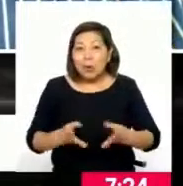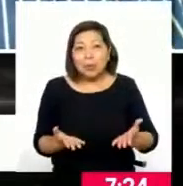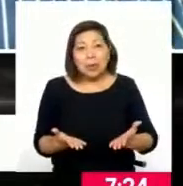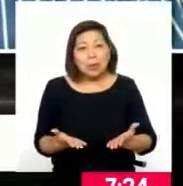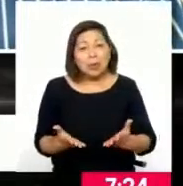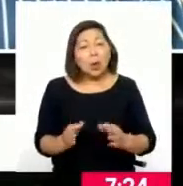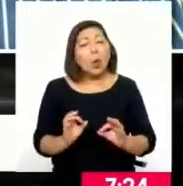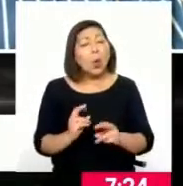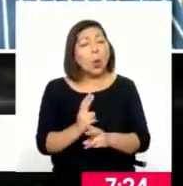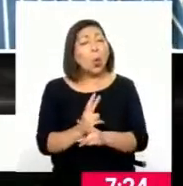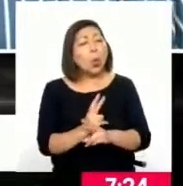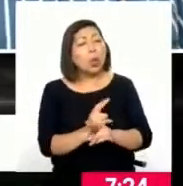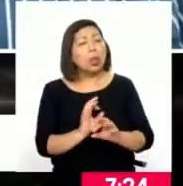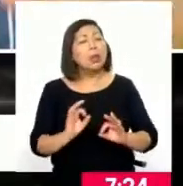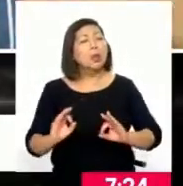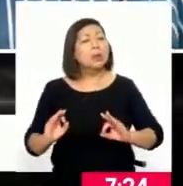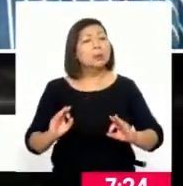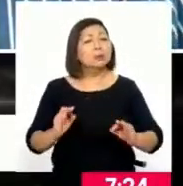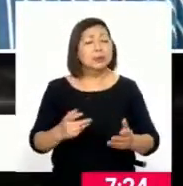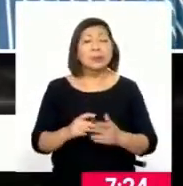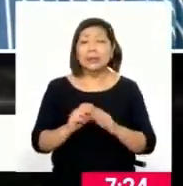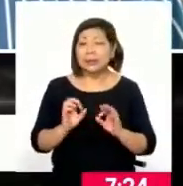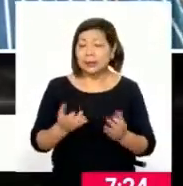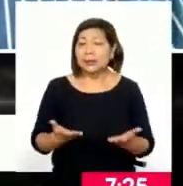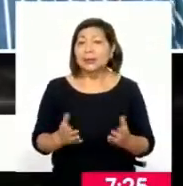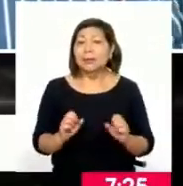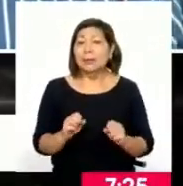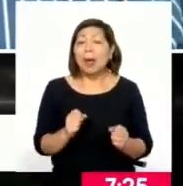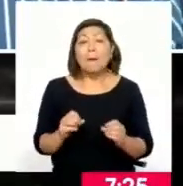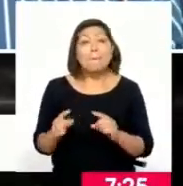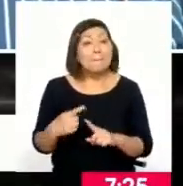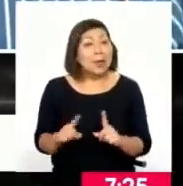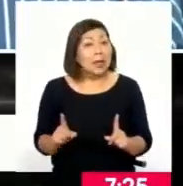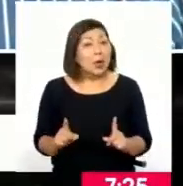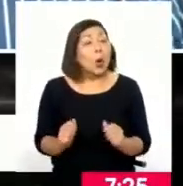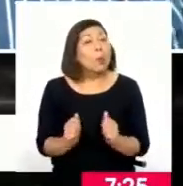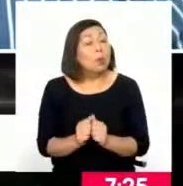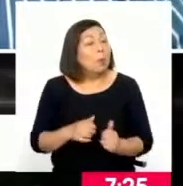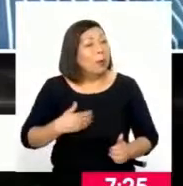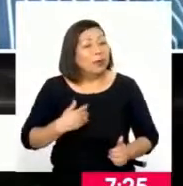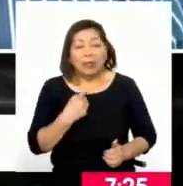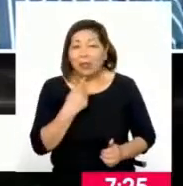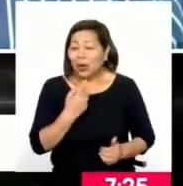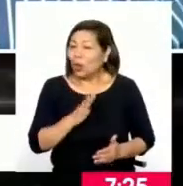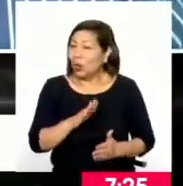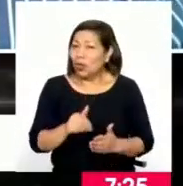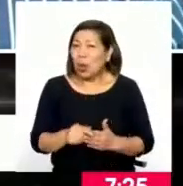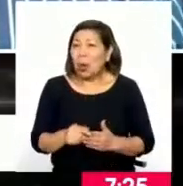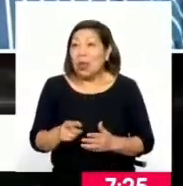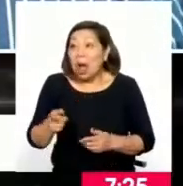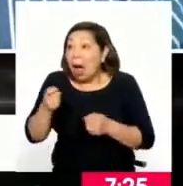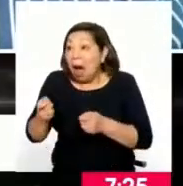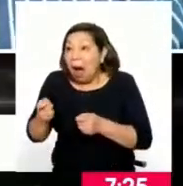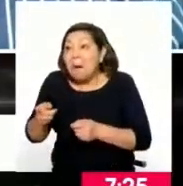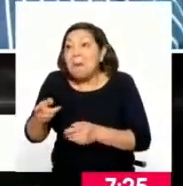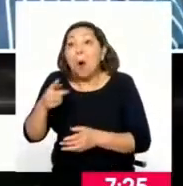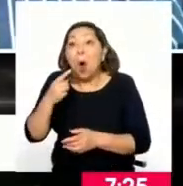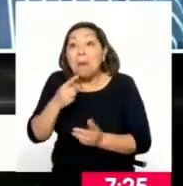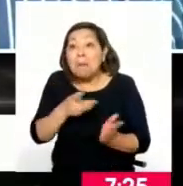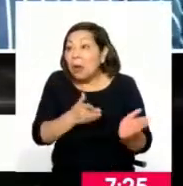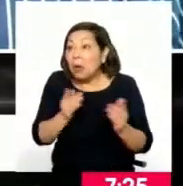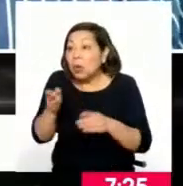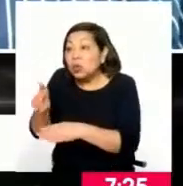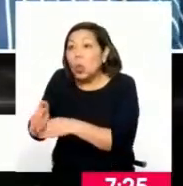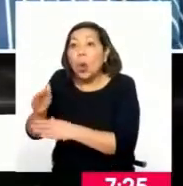muy mesurados, muy prudentes. Uh-huh. Sí lo estamos haciendo, pero tampoco podemos decir todo porque van, los chantajean, los amenazan, van